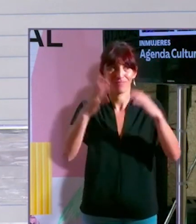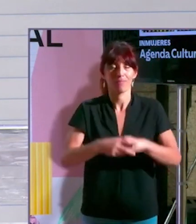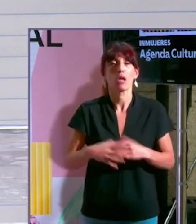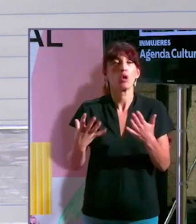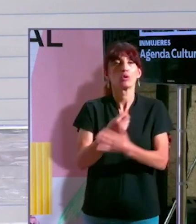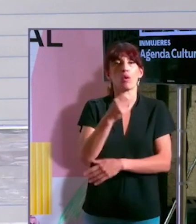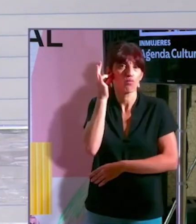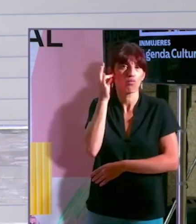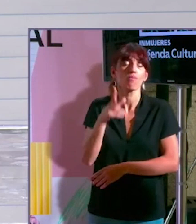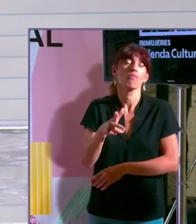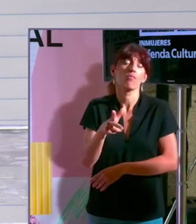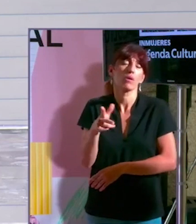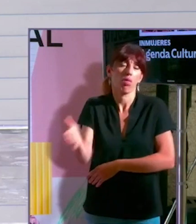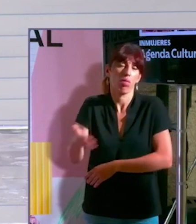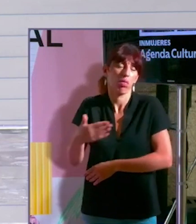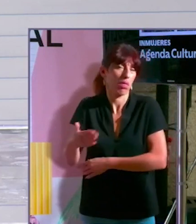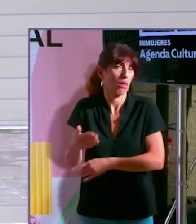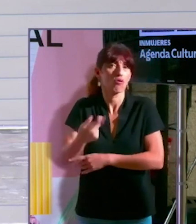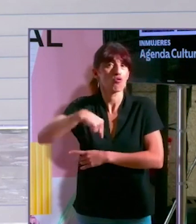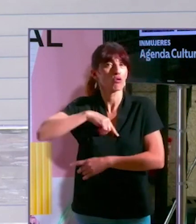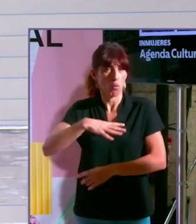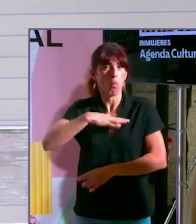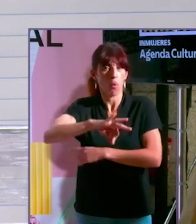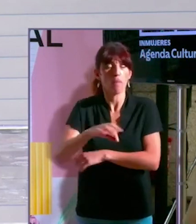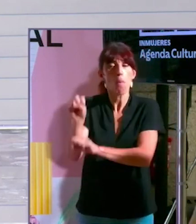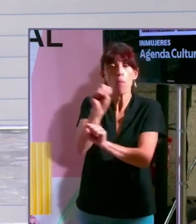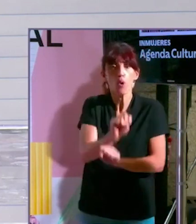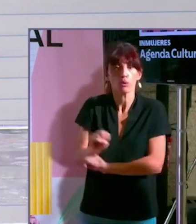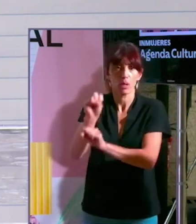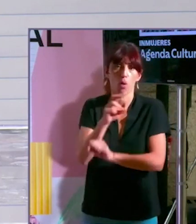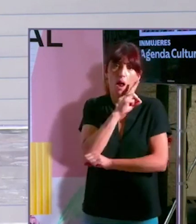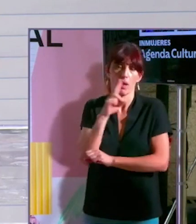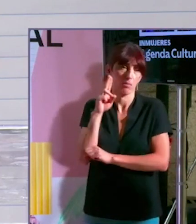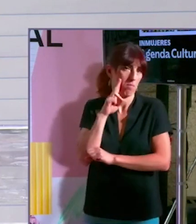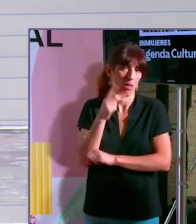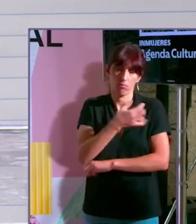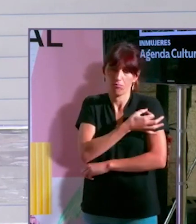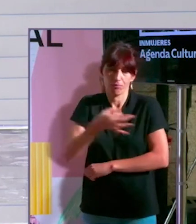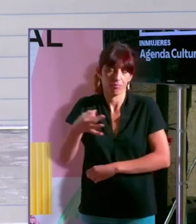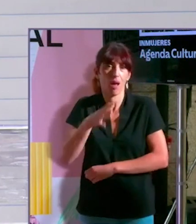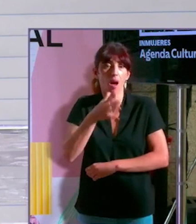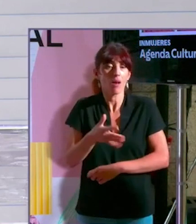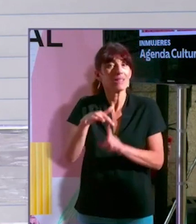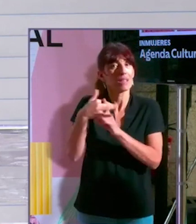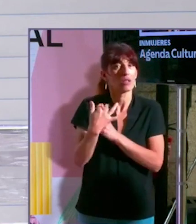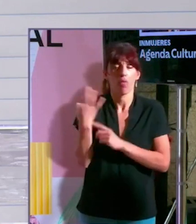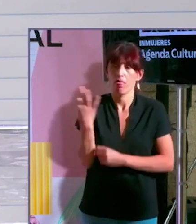madres protectoras y, por tanto, que somos capaces de proteger de forma efectiva a las madres protectoras. En este caso, le debíamos